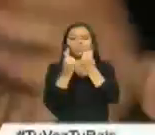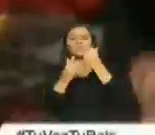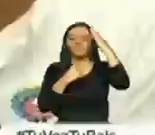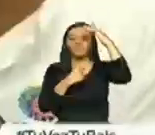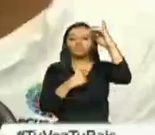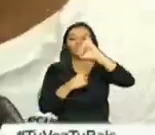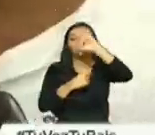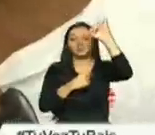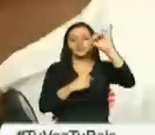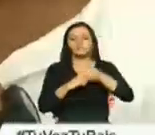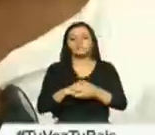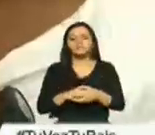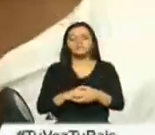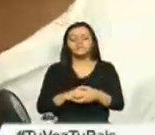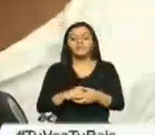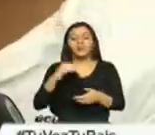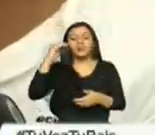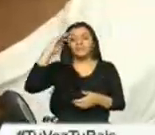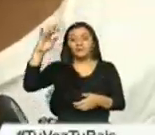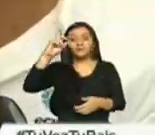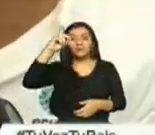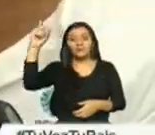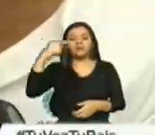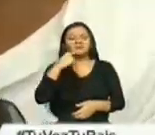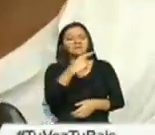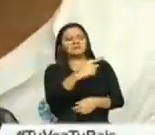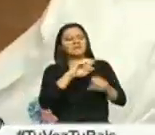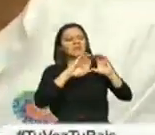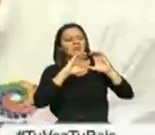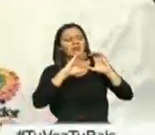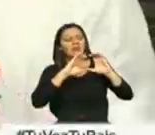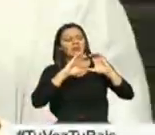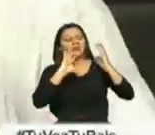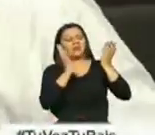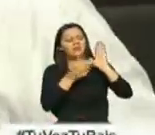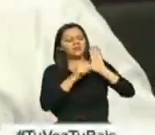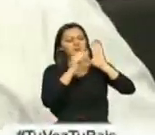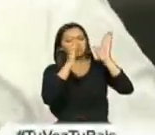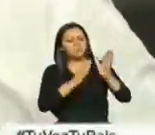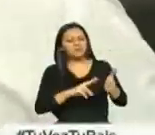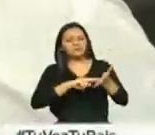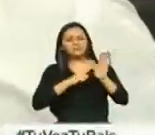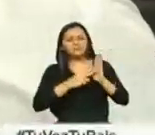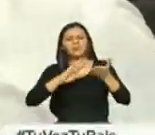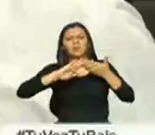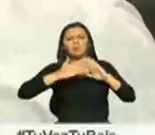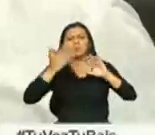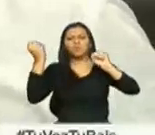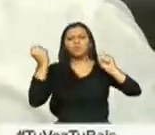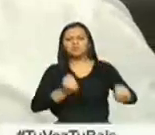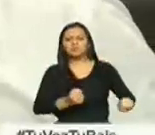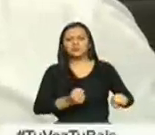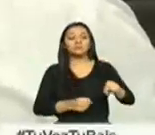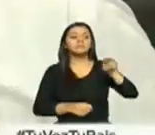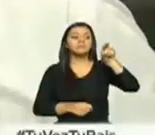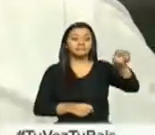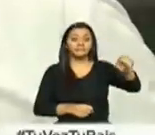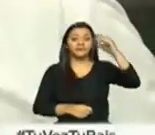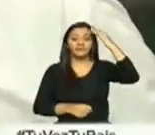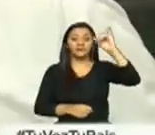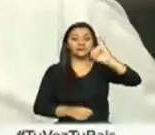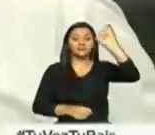somos comunistas, para su supuesta izquierda radical somos derechas, no liberales. ¿Cuál es la realidad? Que el